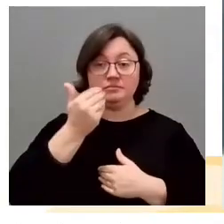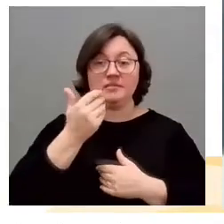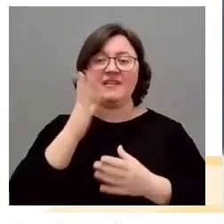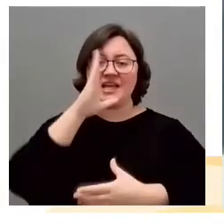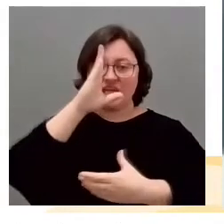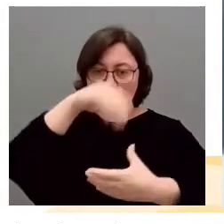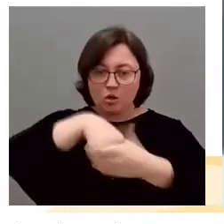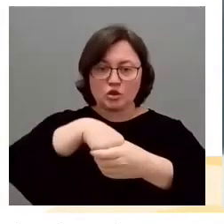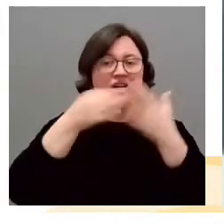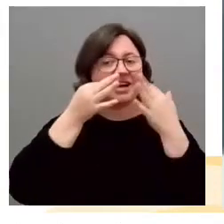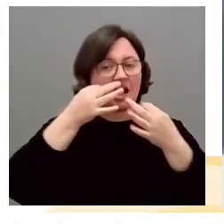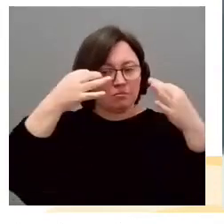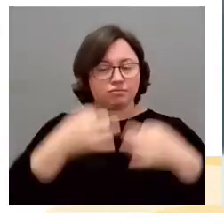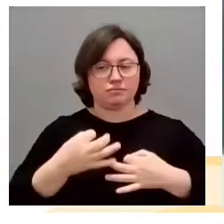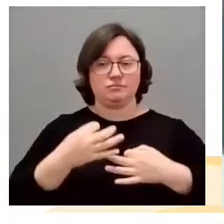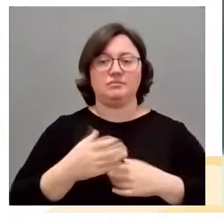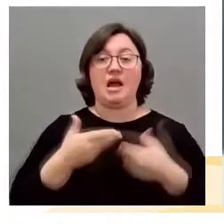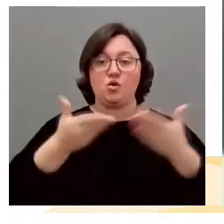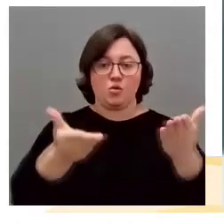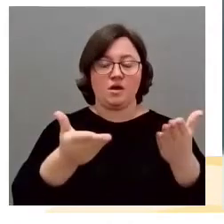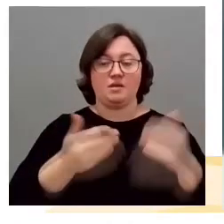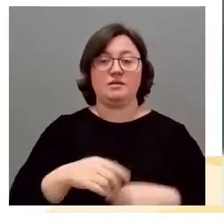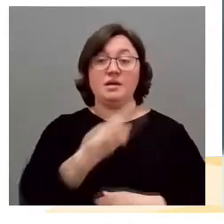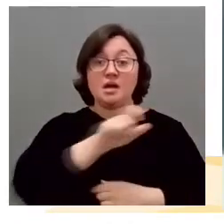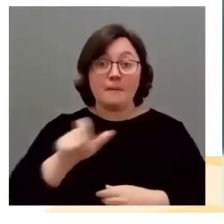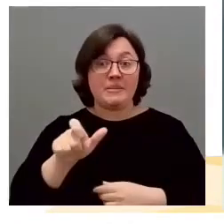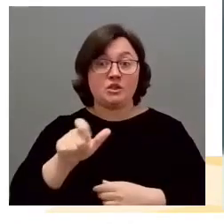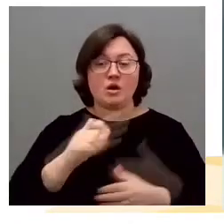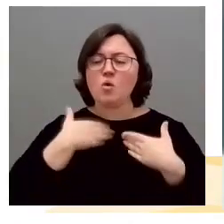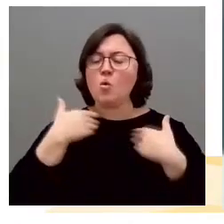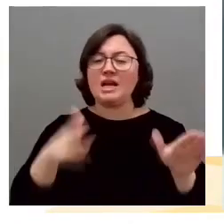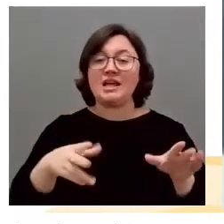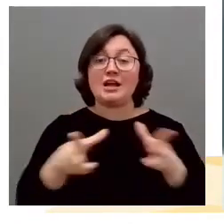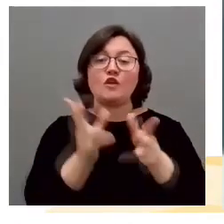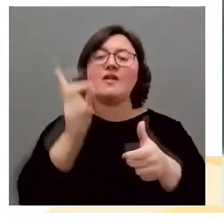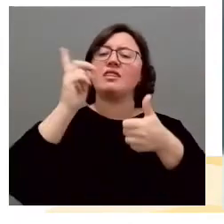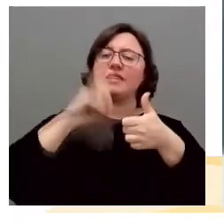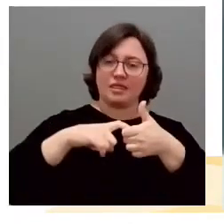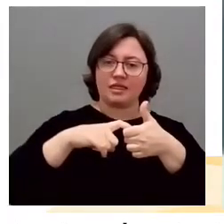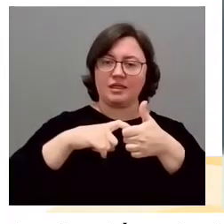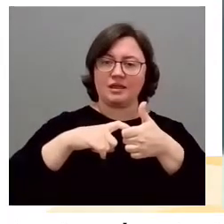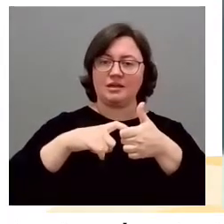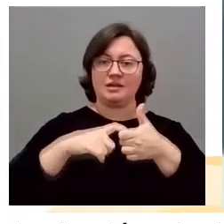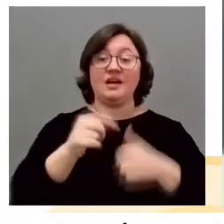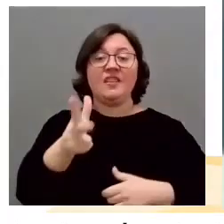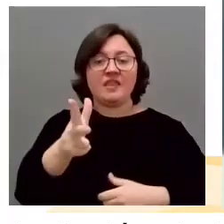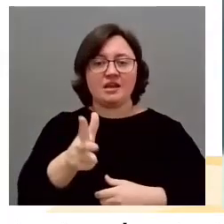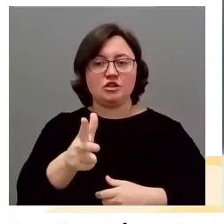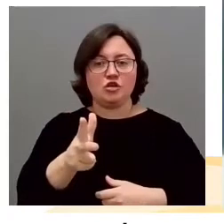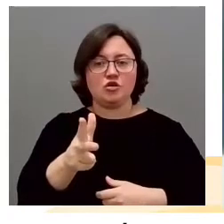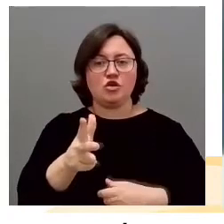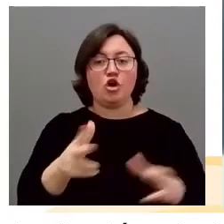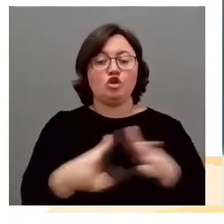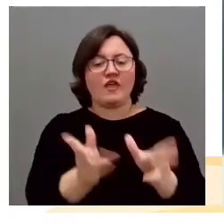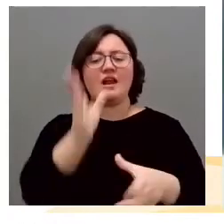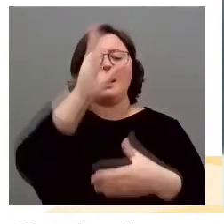cerebral, cualquier persona que forma parte de la sociedad tiene derecho a ser